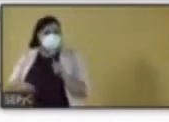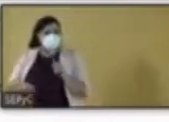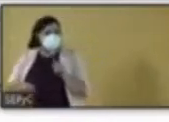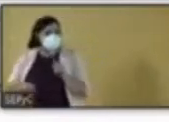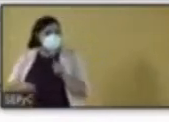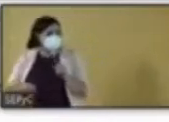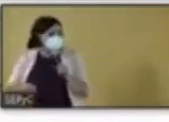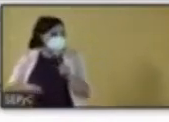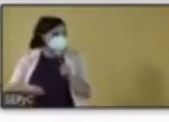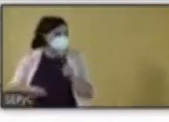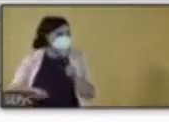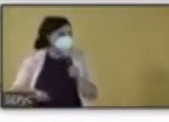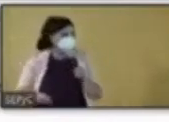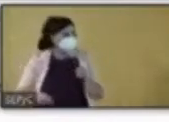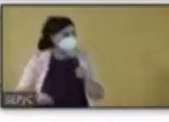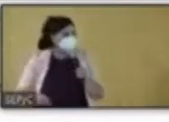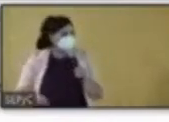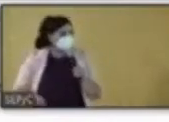identificamos totales generales.